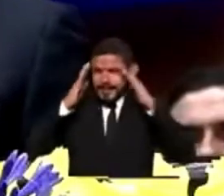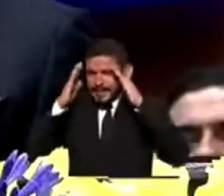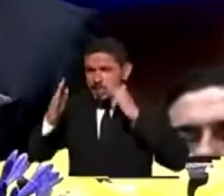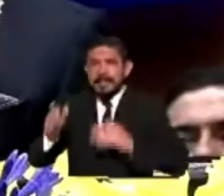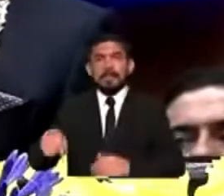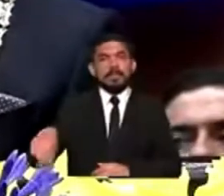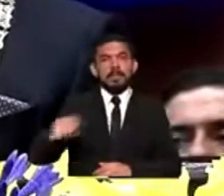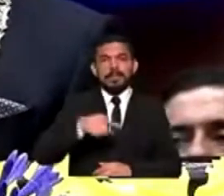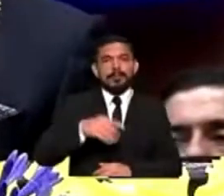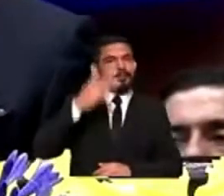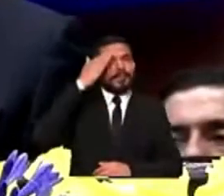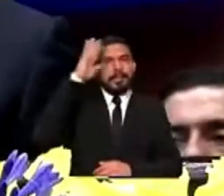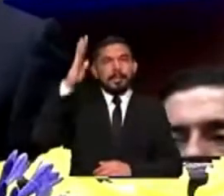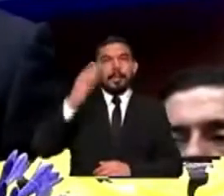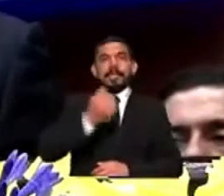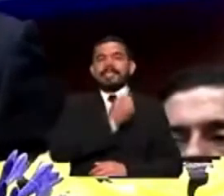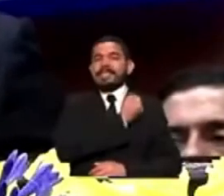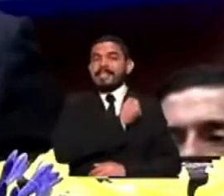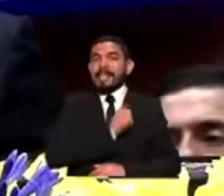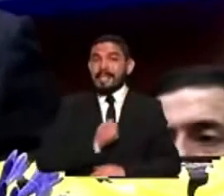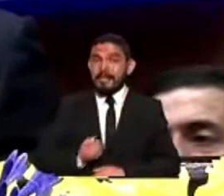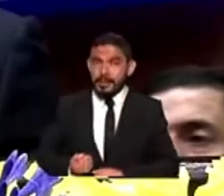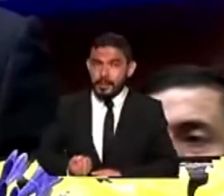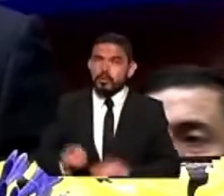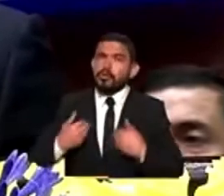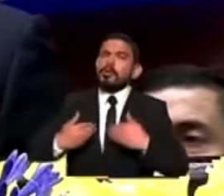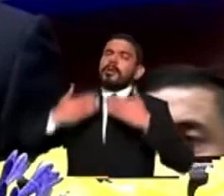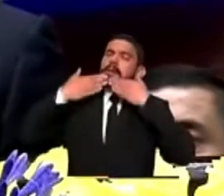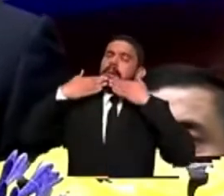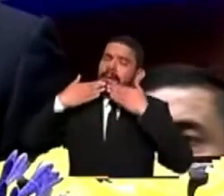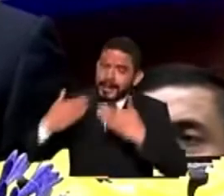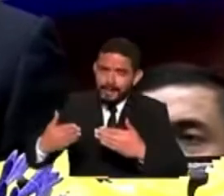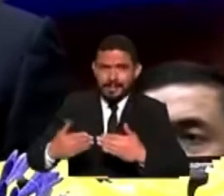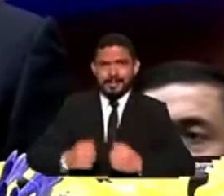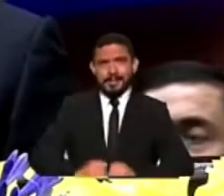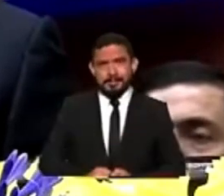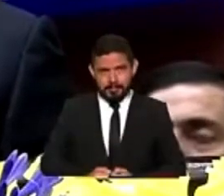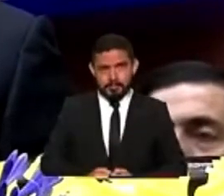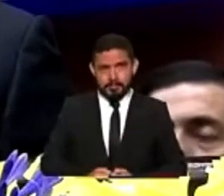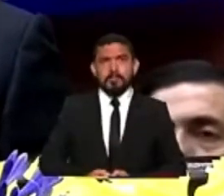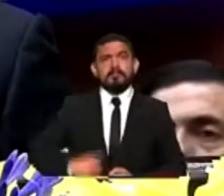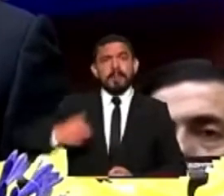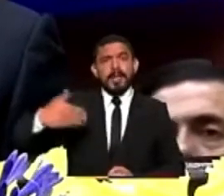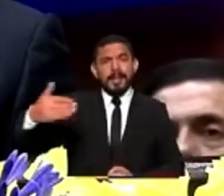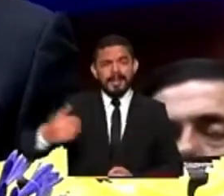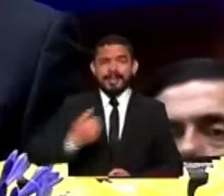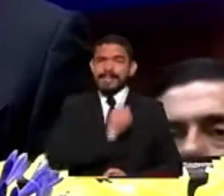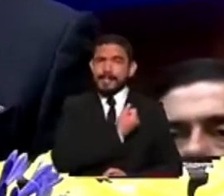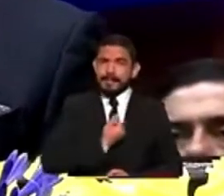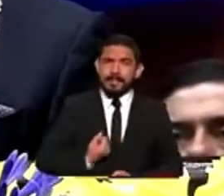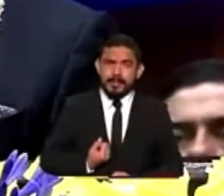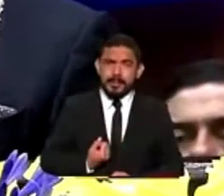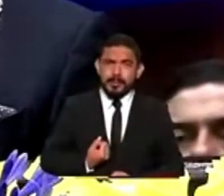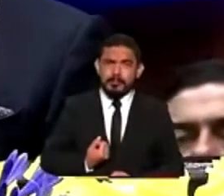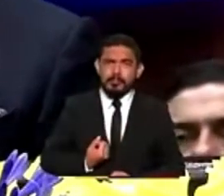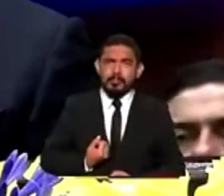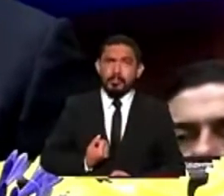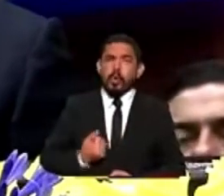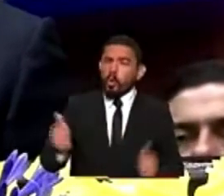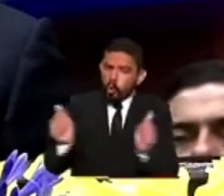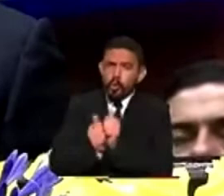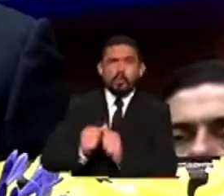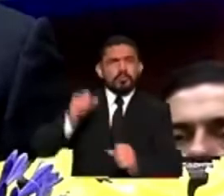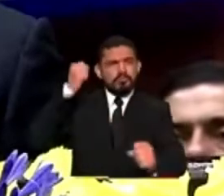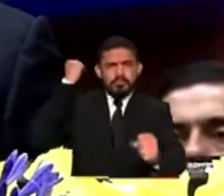Ellos aún no se dan cuenta de la magnitud de mi agradecimiento por los sacrificios que deberán hacer por esta lucha durante el